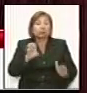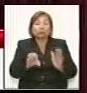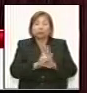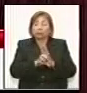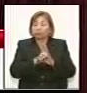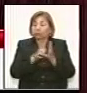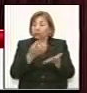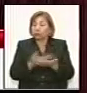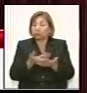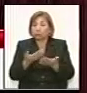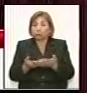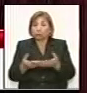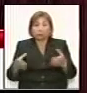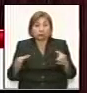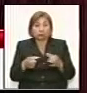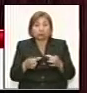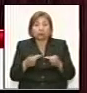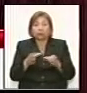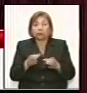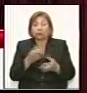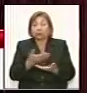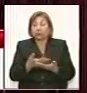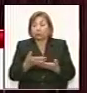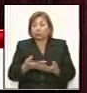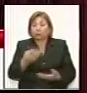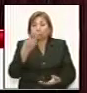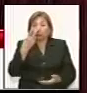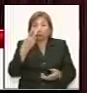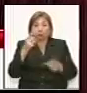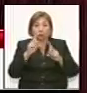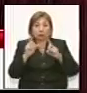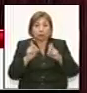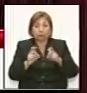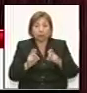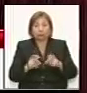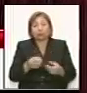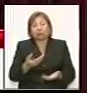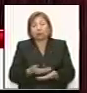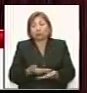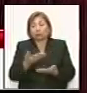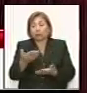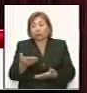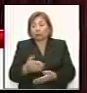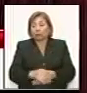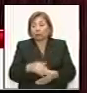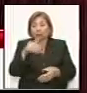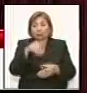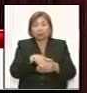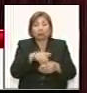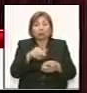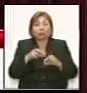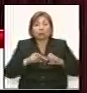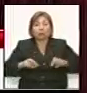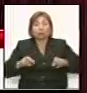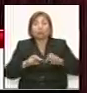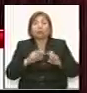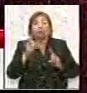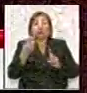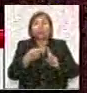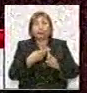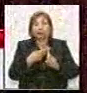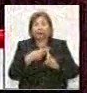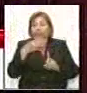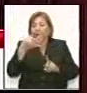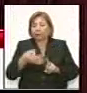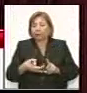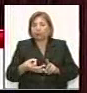ejemplo, él ha sometido a referéndum dos preguntas que afectan al Parlamento. Primero, si se crea